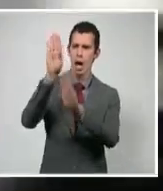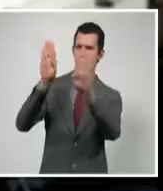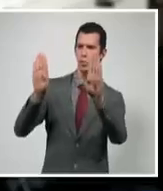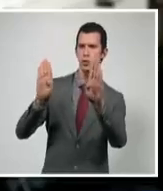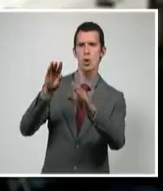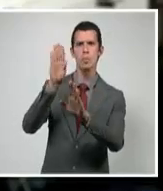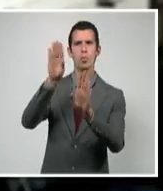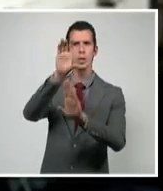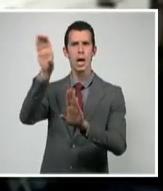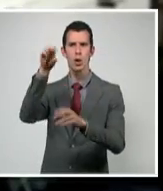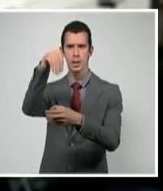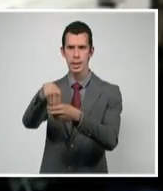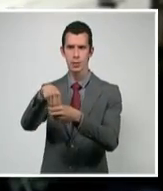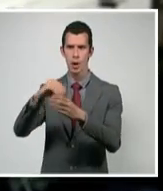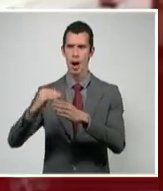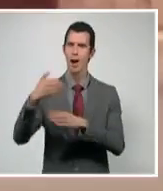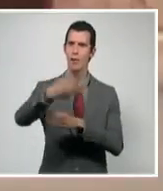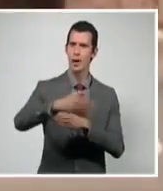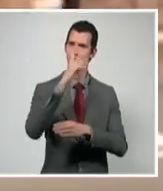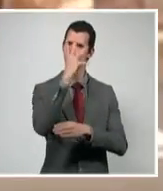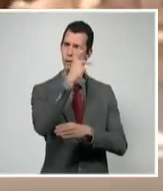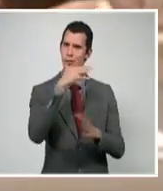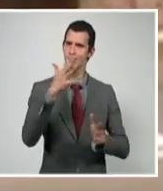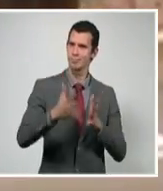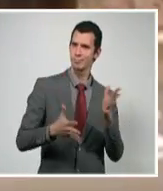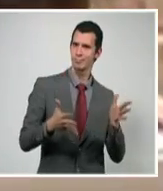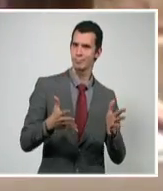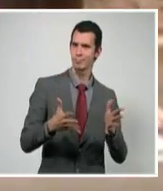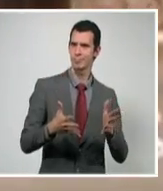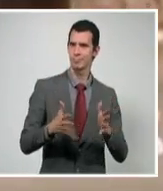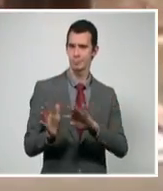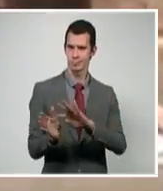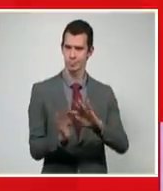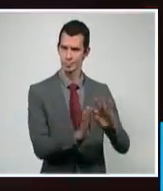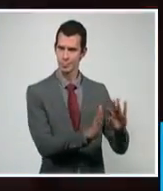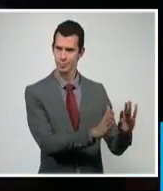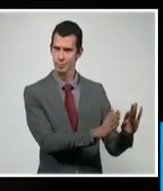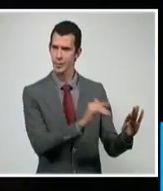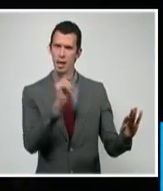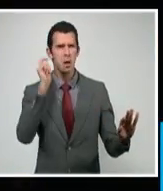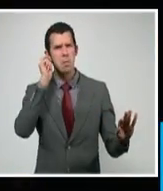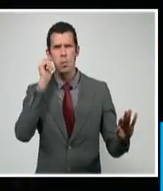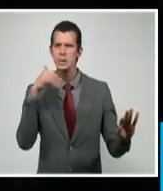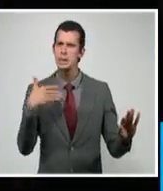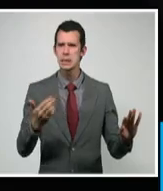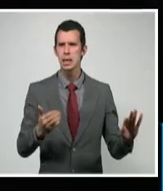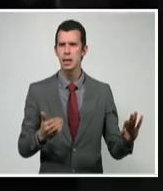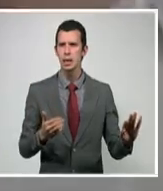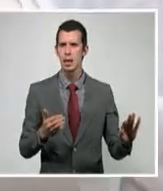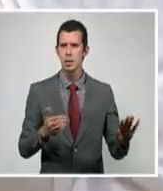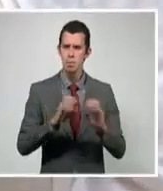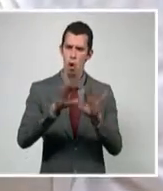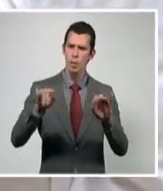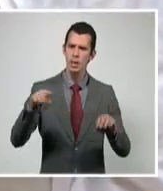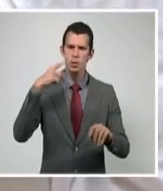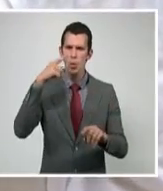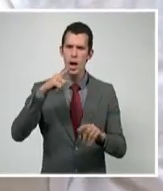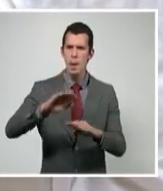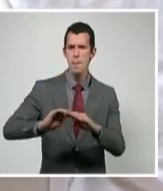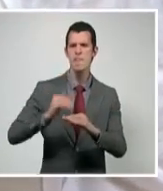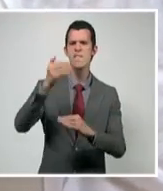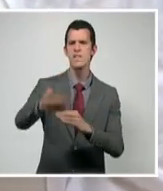arte. ¿Qué mejor performance para Tania Bruguera que una escena llena de jóvenes? Así habló la